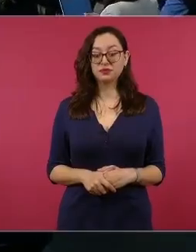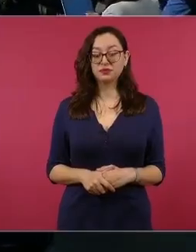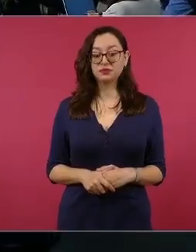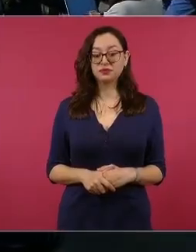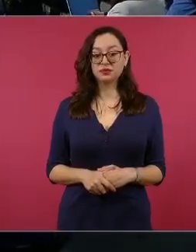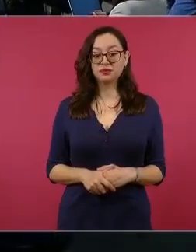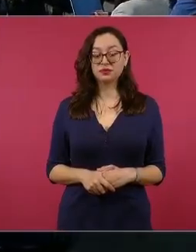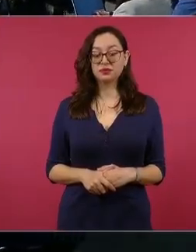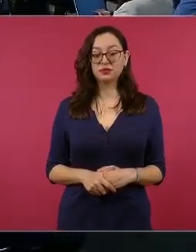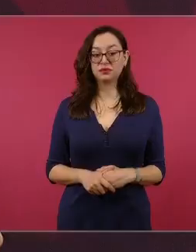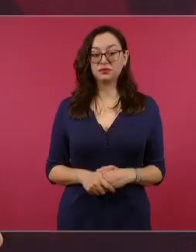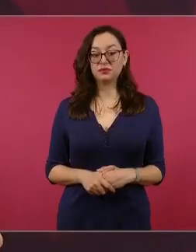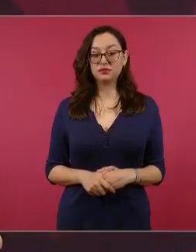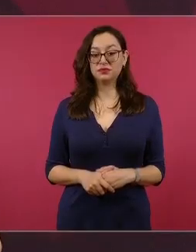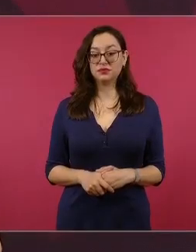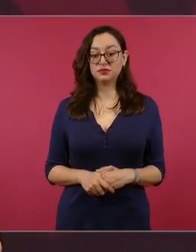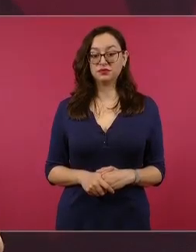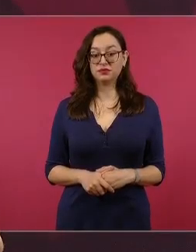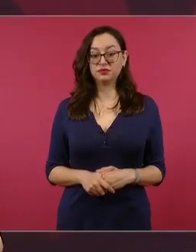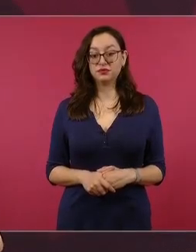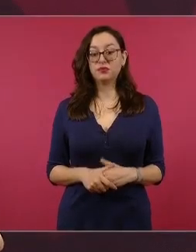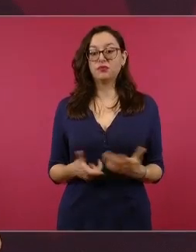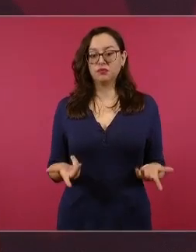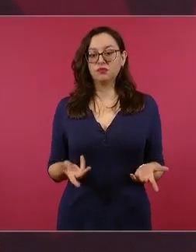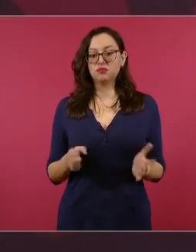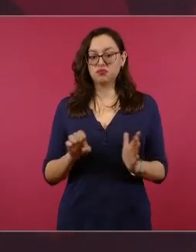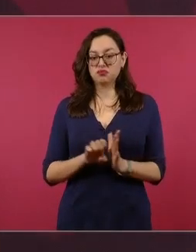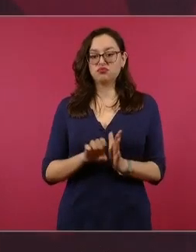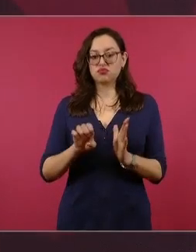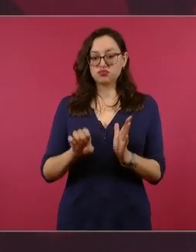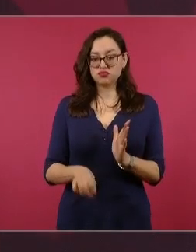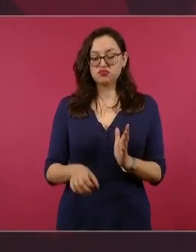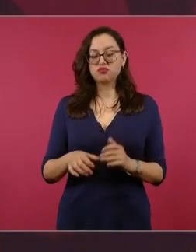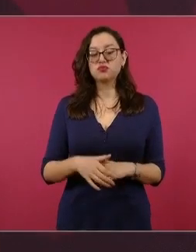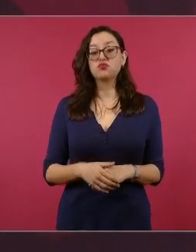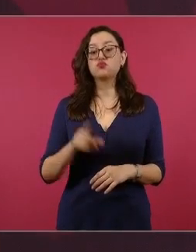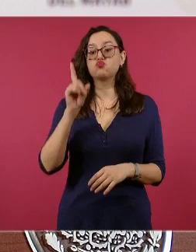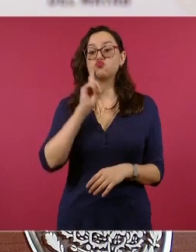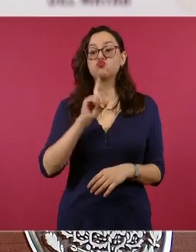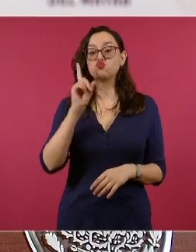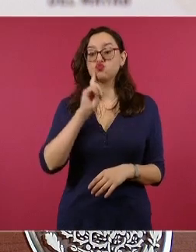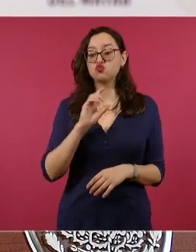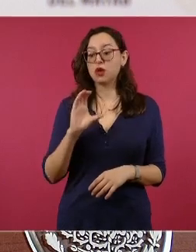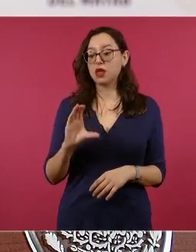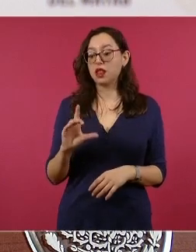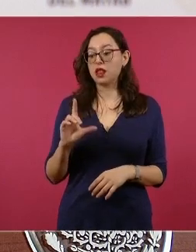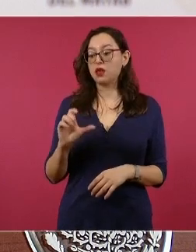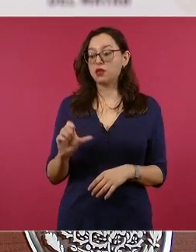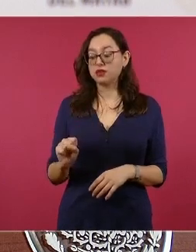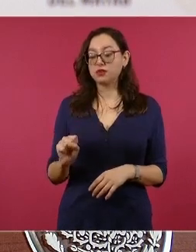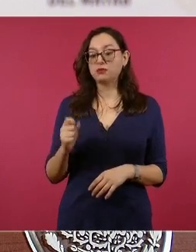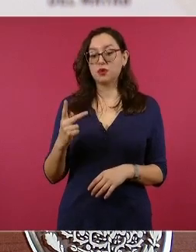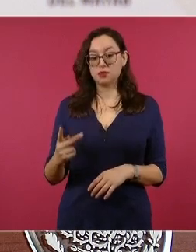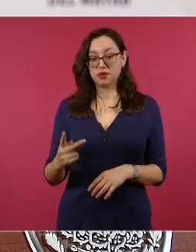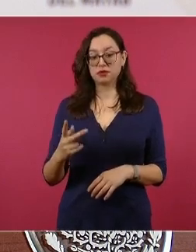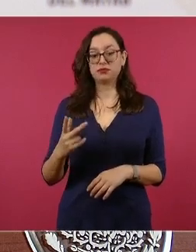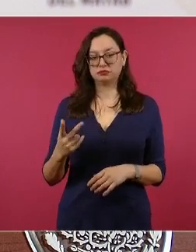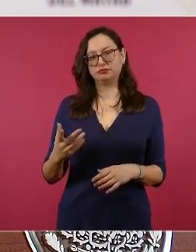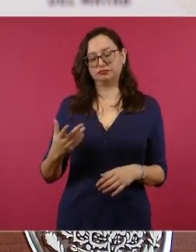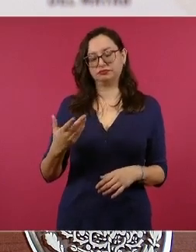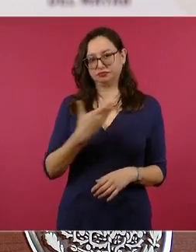la presidenta electa, Claudia Sheinbaum, está hablando